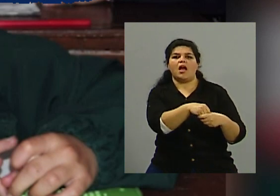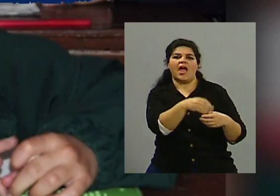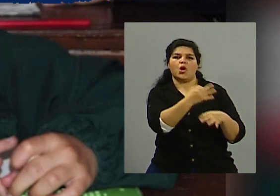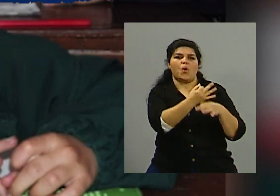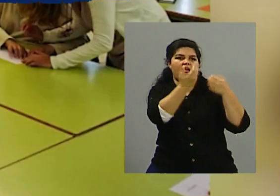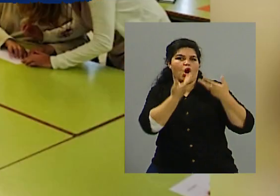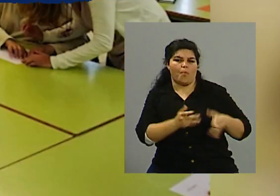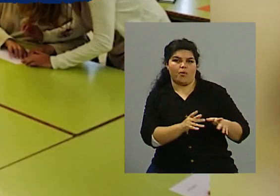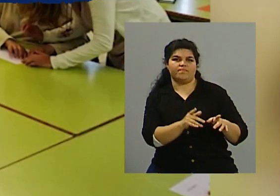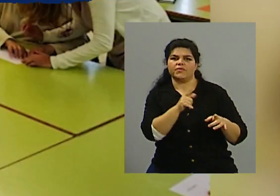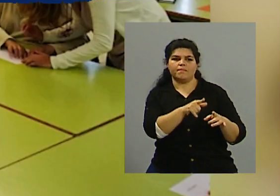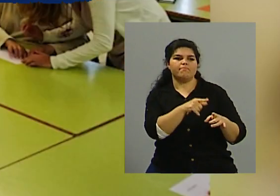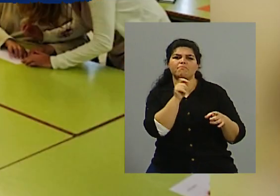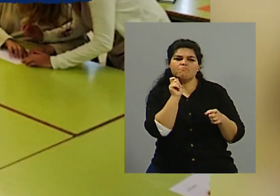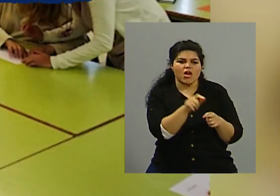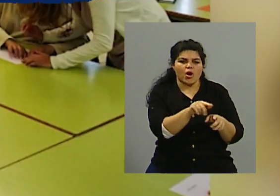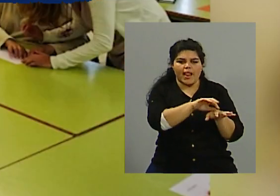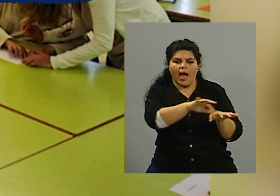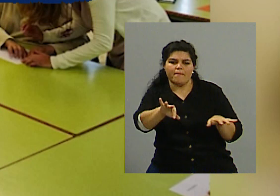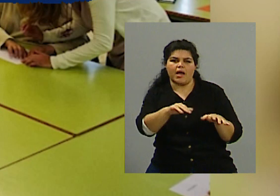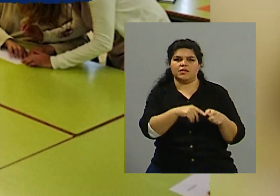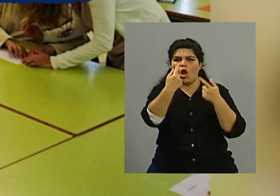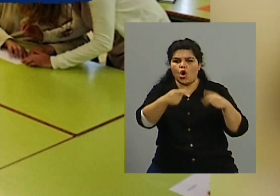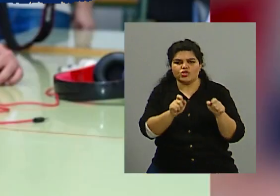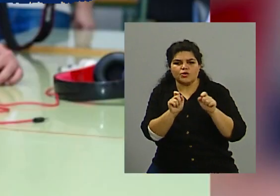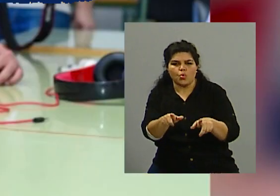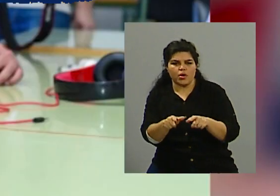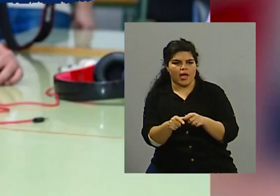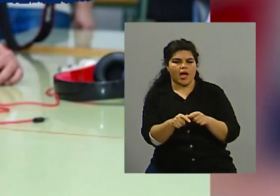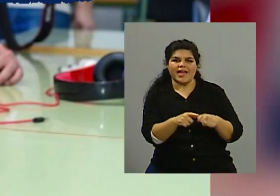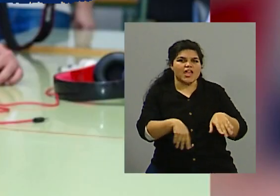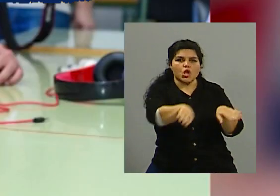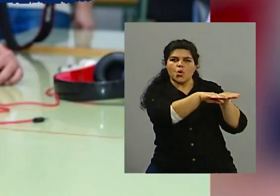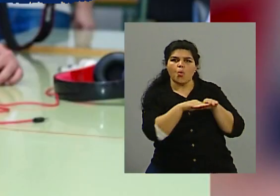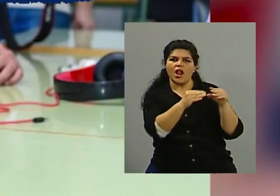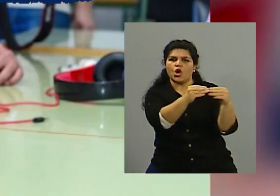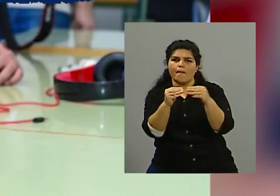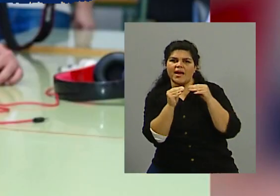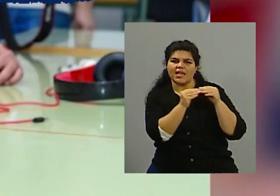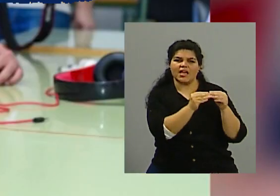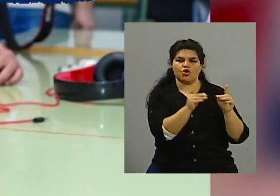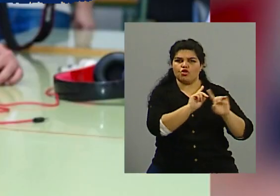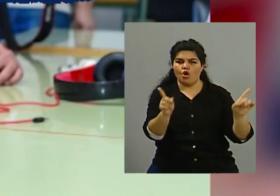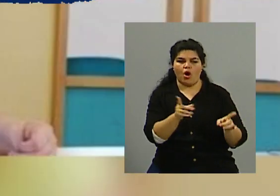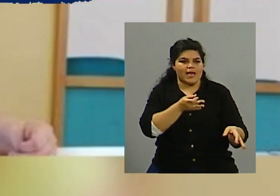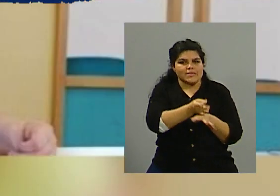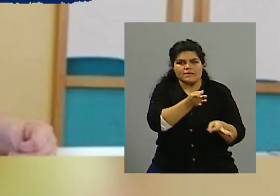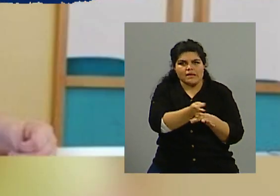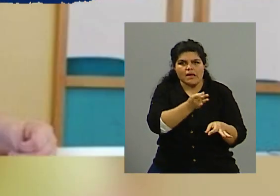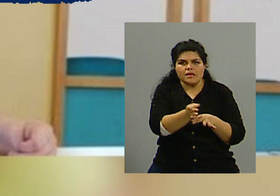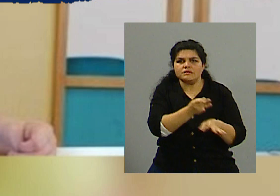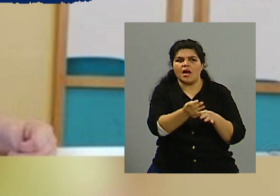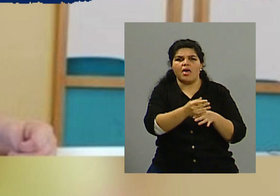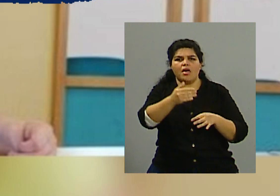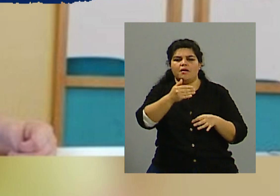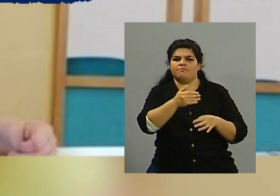que no realiza las mismas actividades académicas, pedagógicas, de alfabetización que sus compañeros, cuando en realidad está